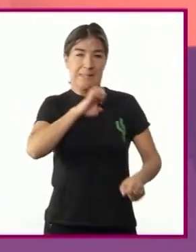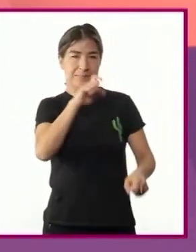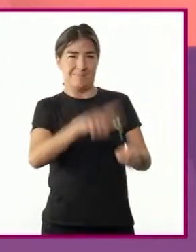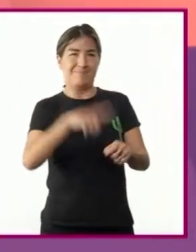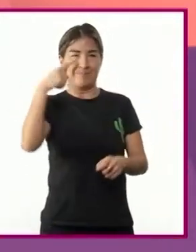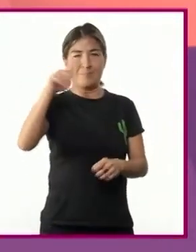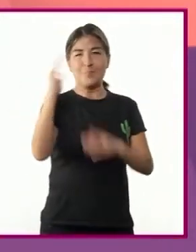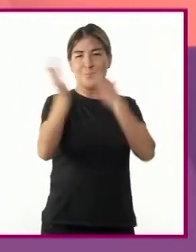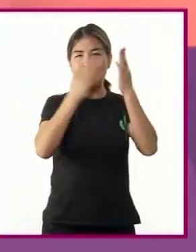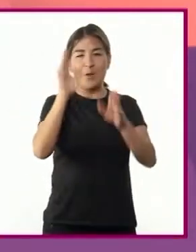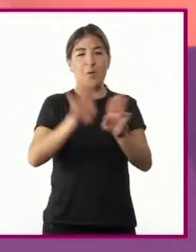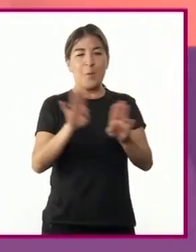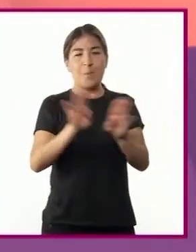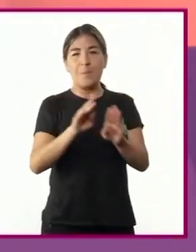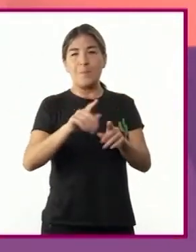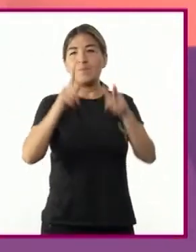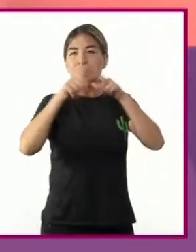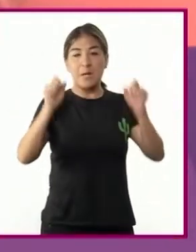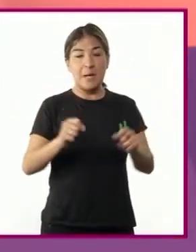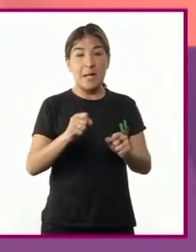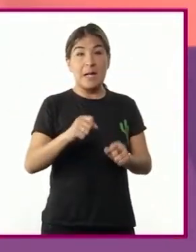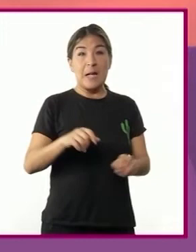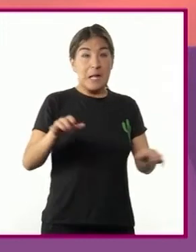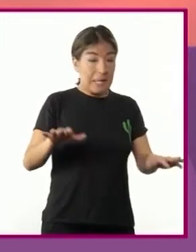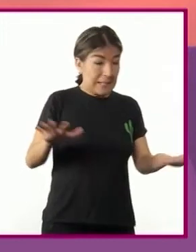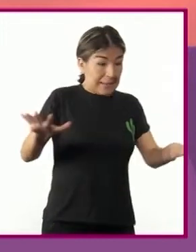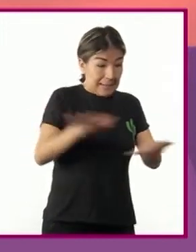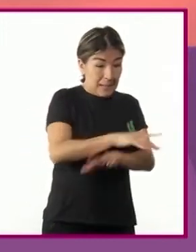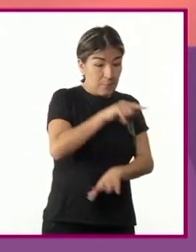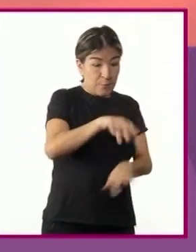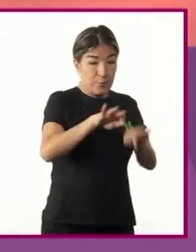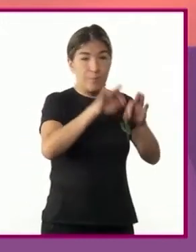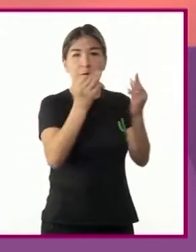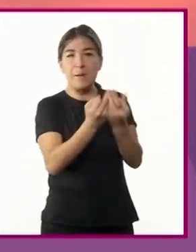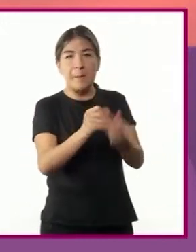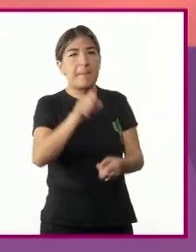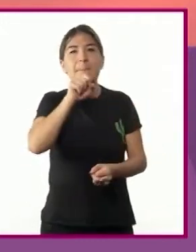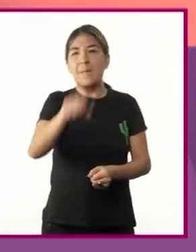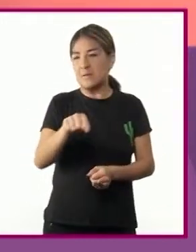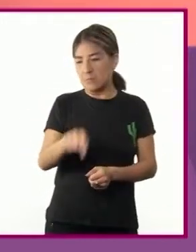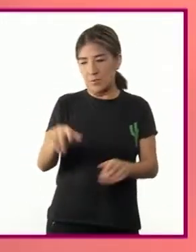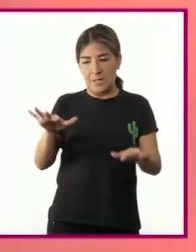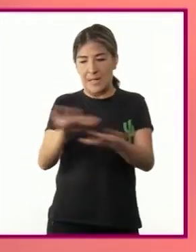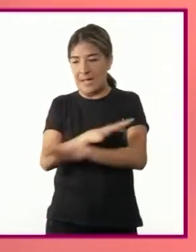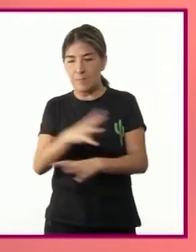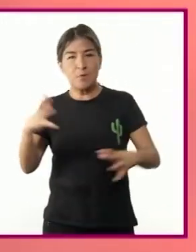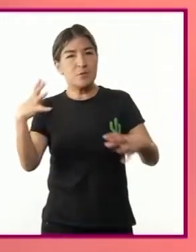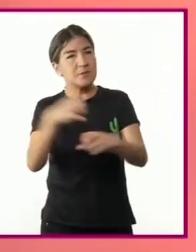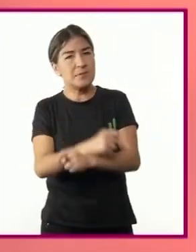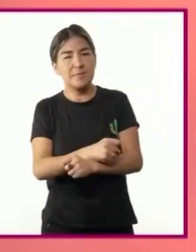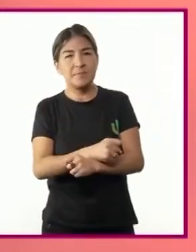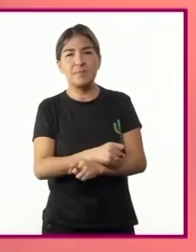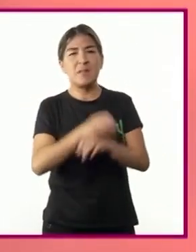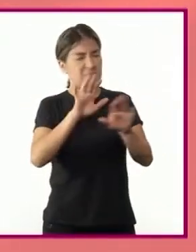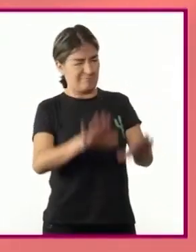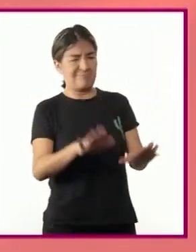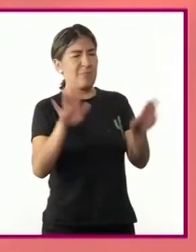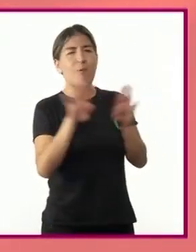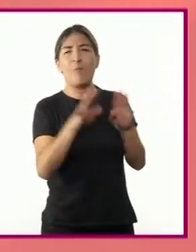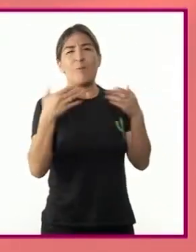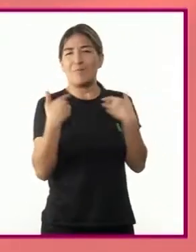dicen que todo cambio de forma lleva consigo un cambio de significado. A ver, ¿cómo es eso,